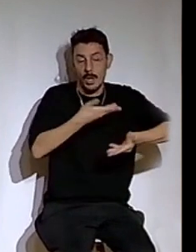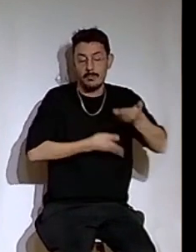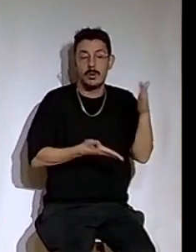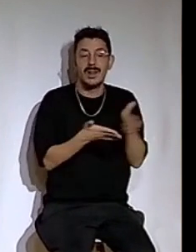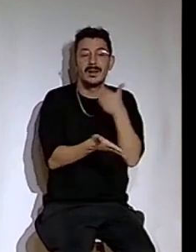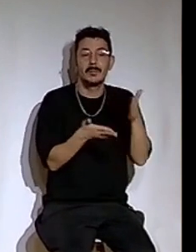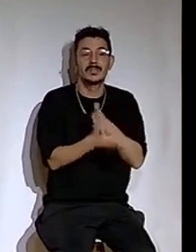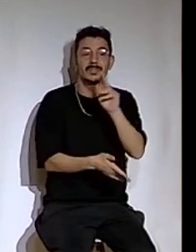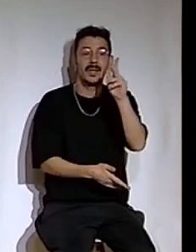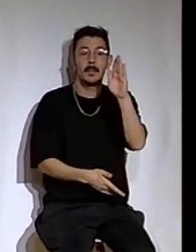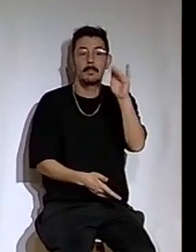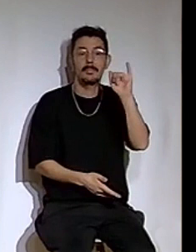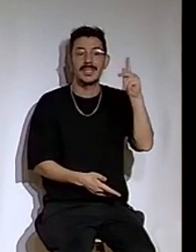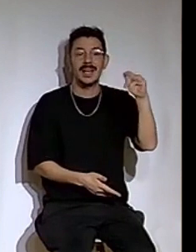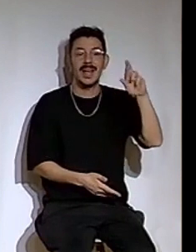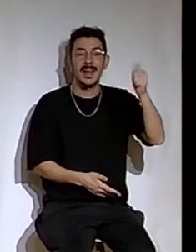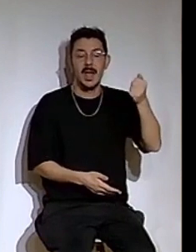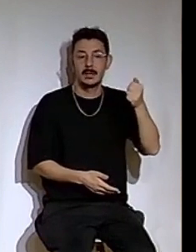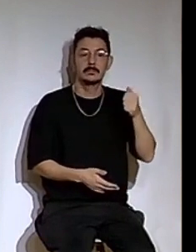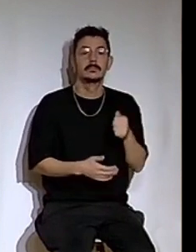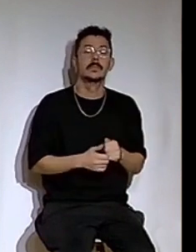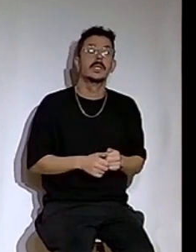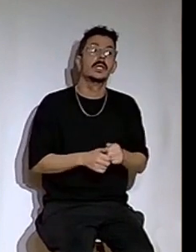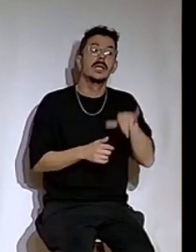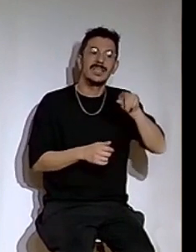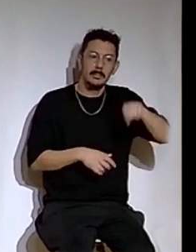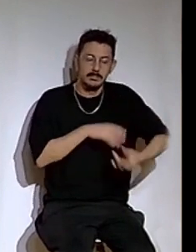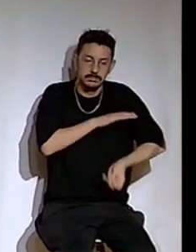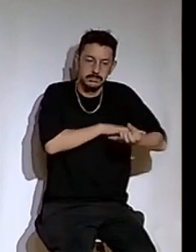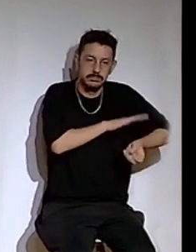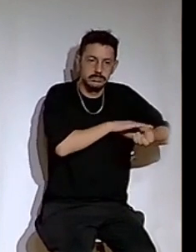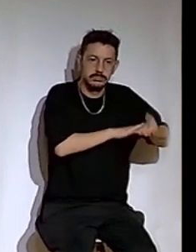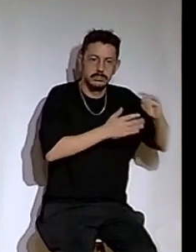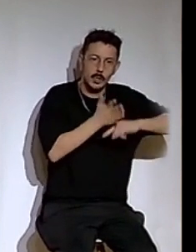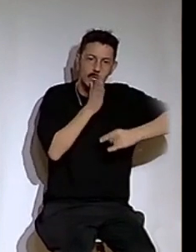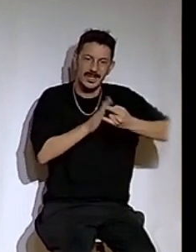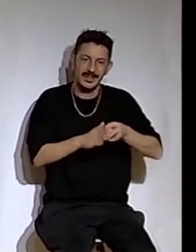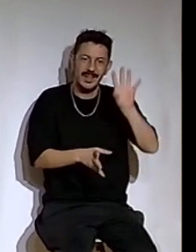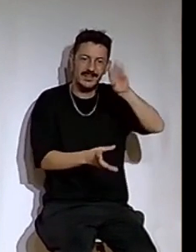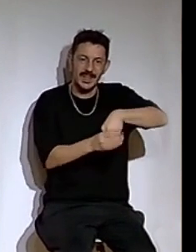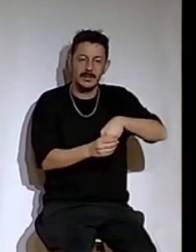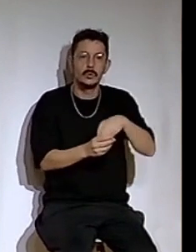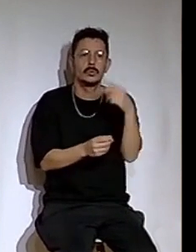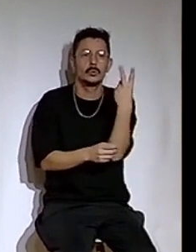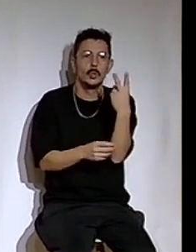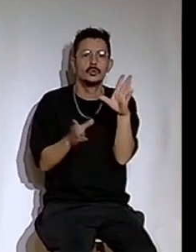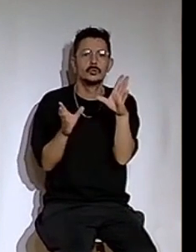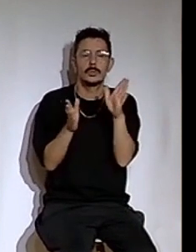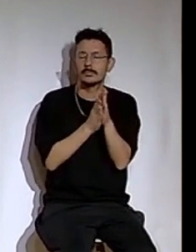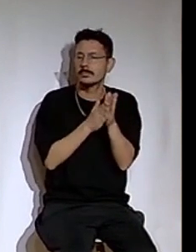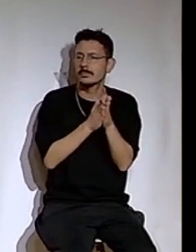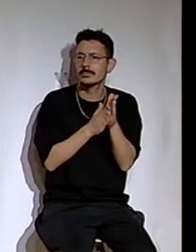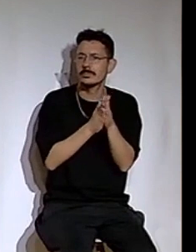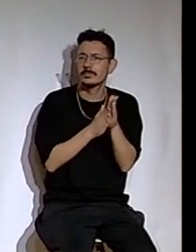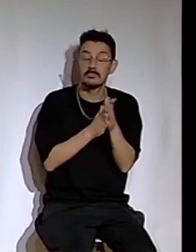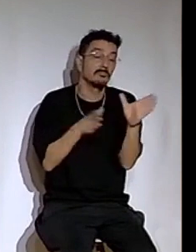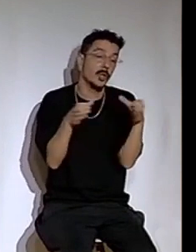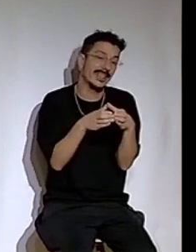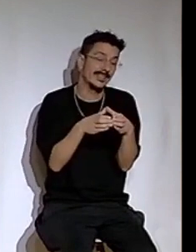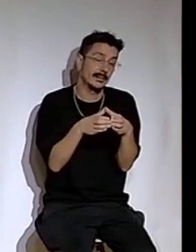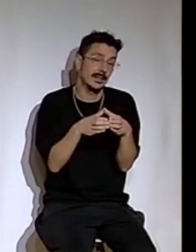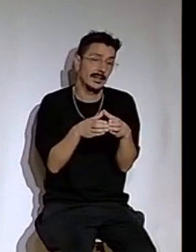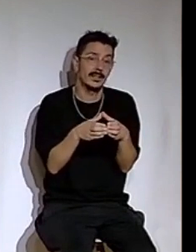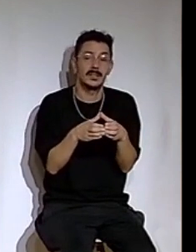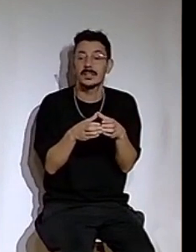la pieza que tenemos aquí en el en el centro en esta Expo fue creada dentro de la actividad del marco de la actividad miradas